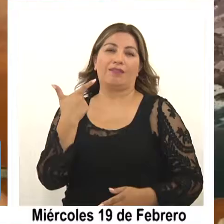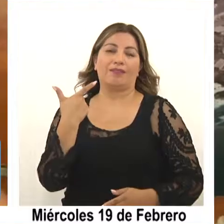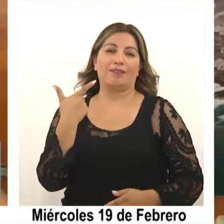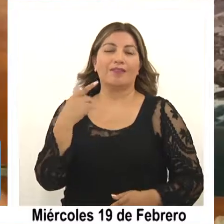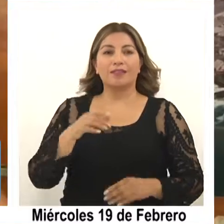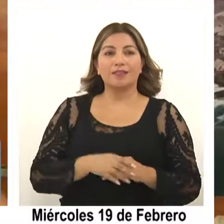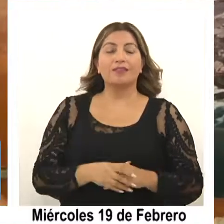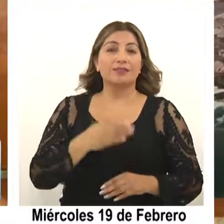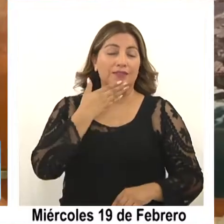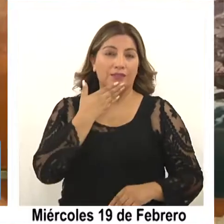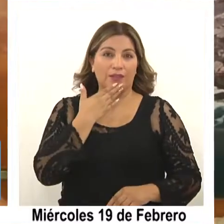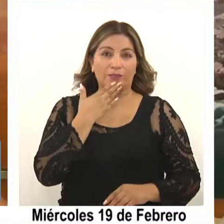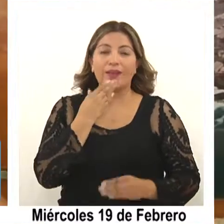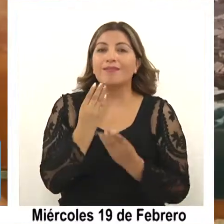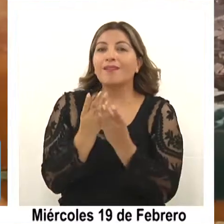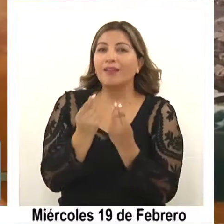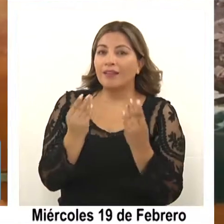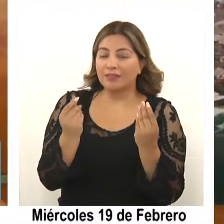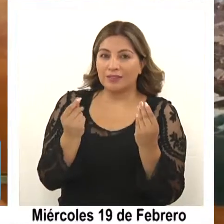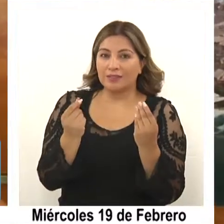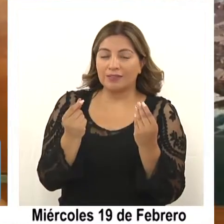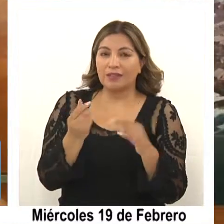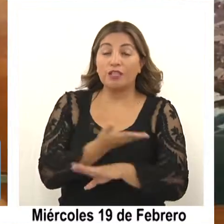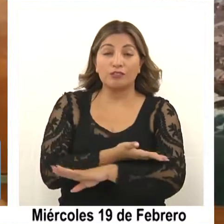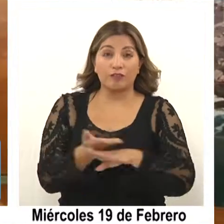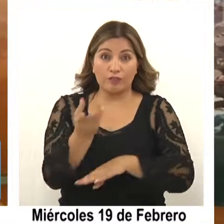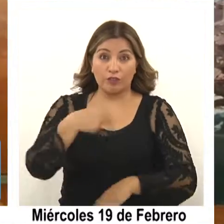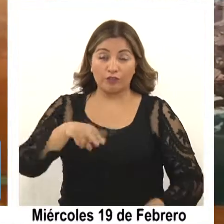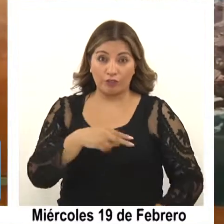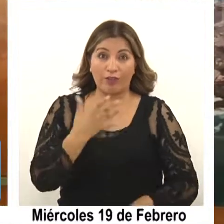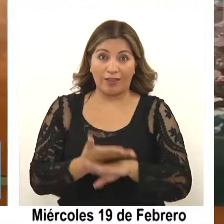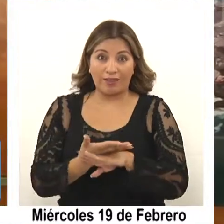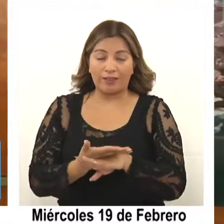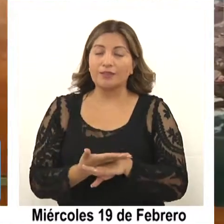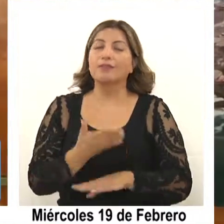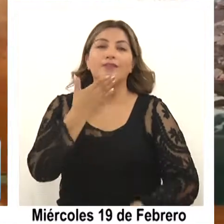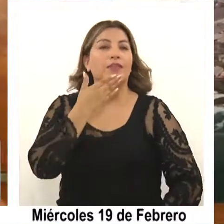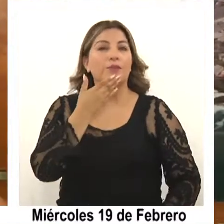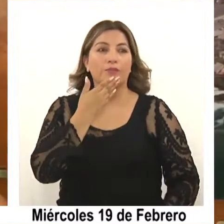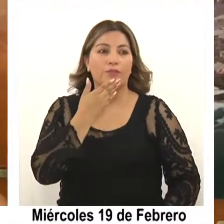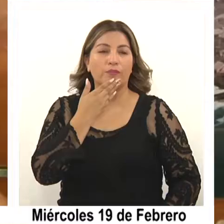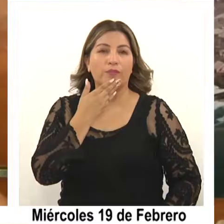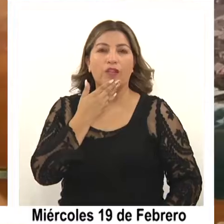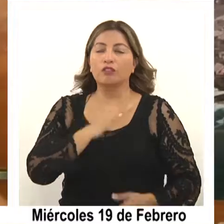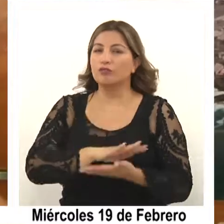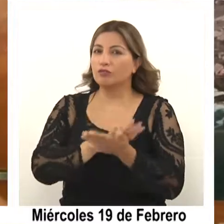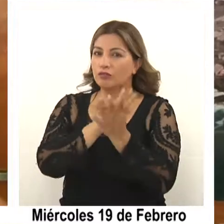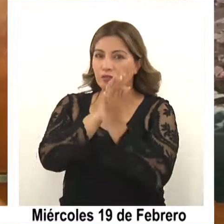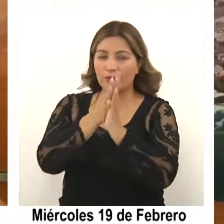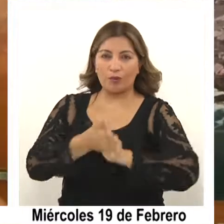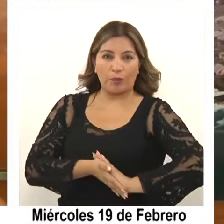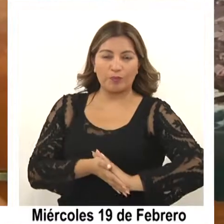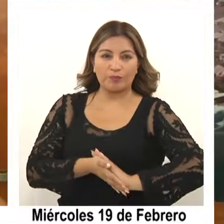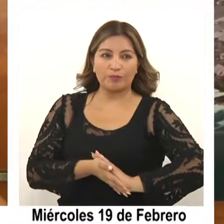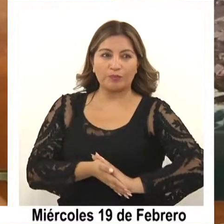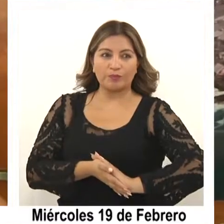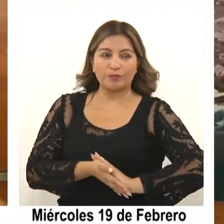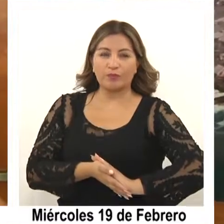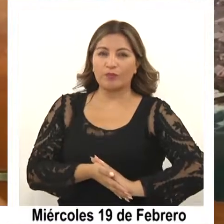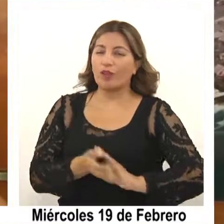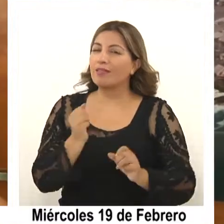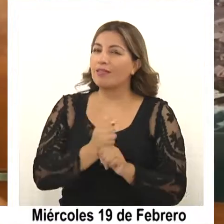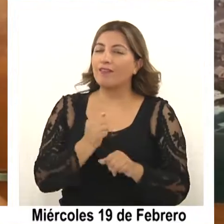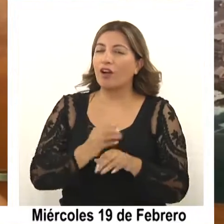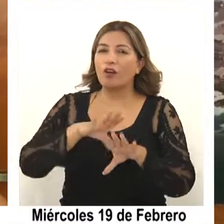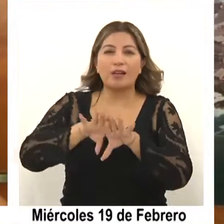desde el punto de vista de la calidad de los servicios que estamos prestando también ya estamos con nuestro terminal completamente recuperada